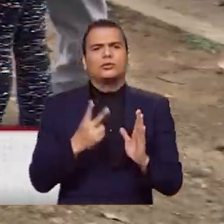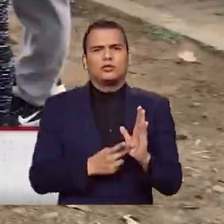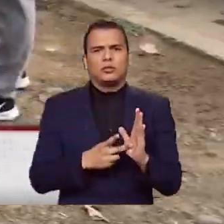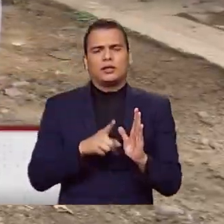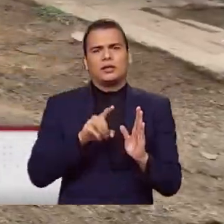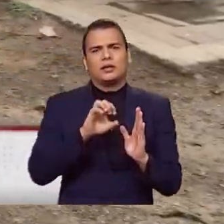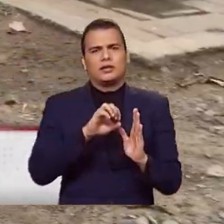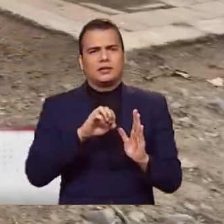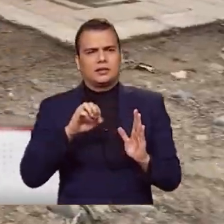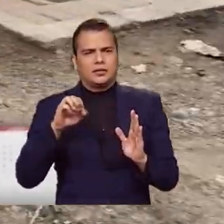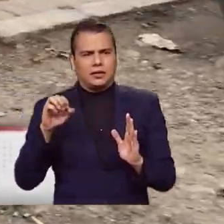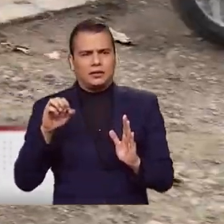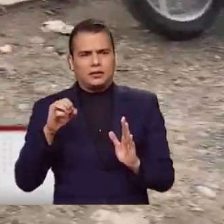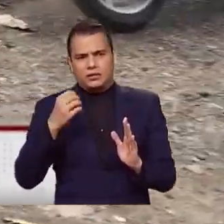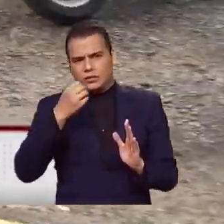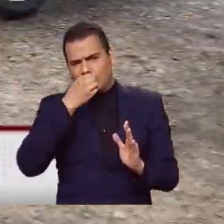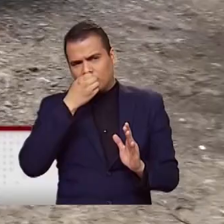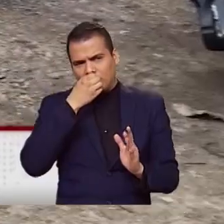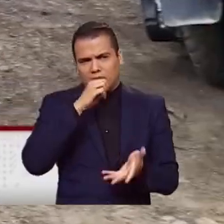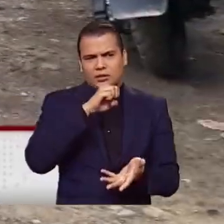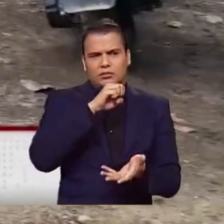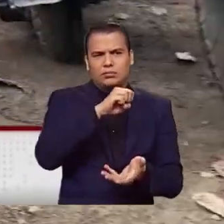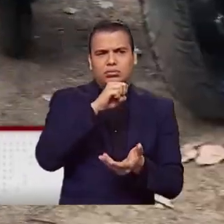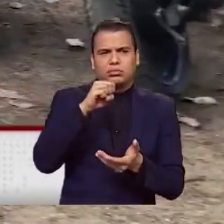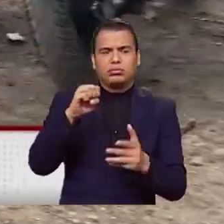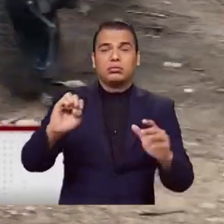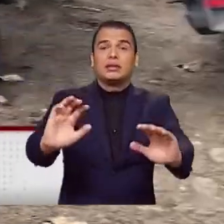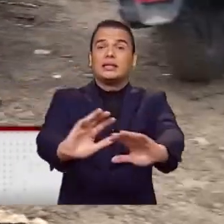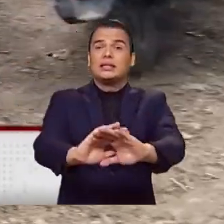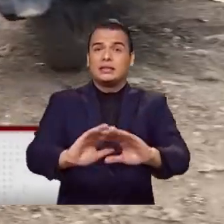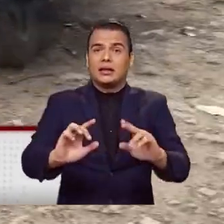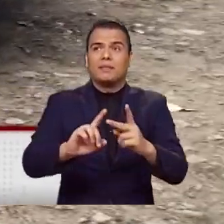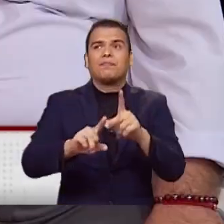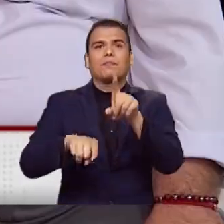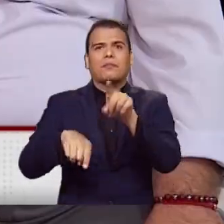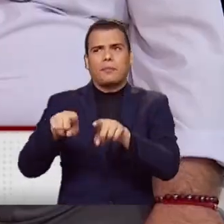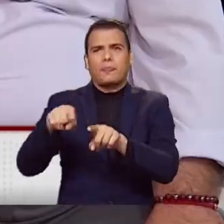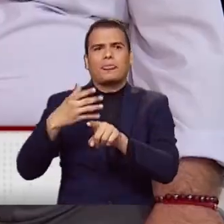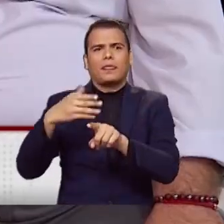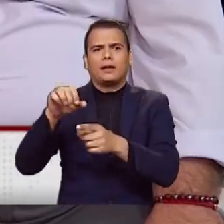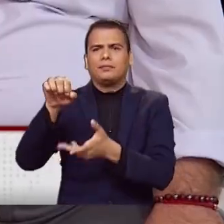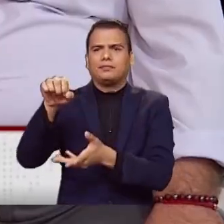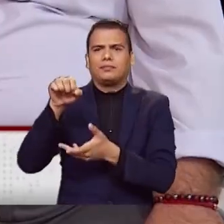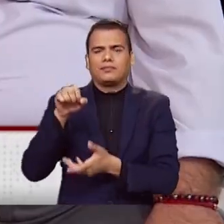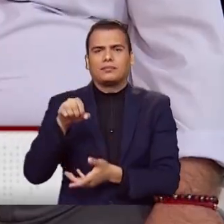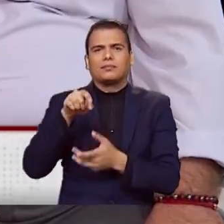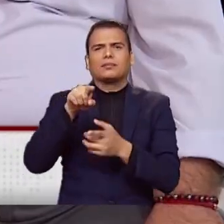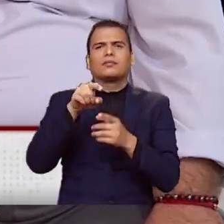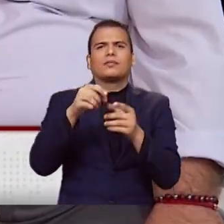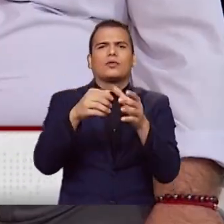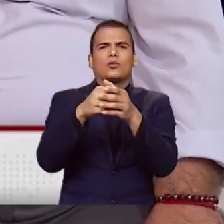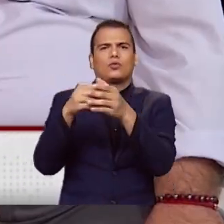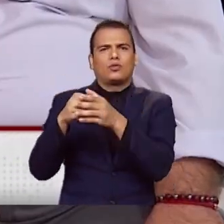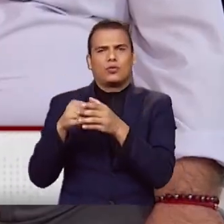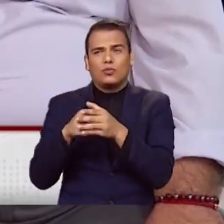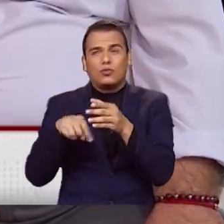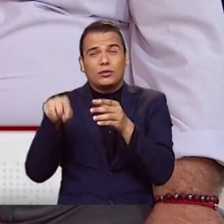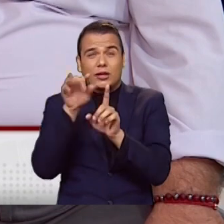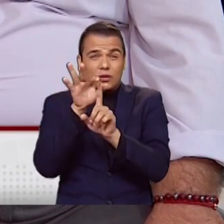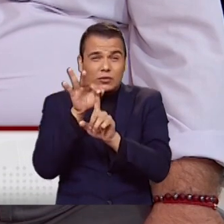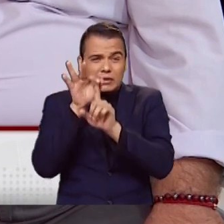2.100 kits alimentarios, más otros que han entregado a unos grupos vulnerables